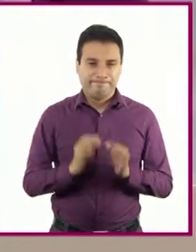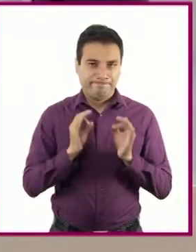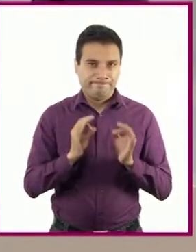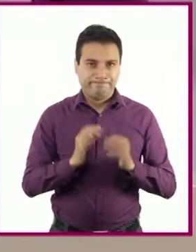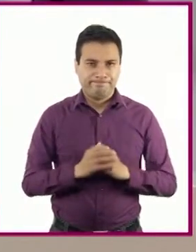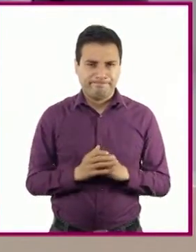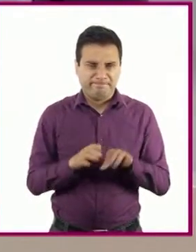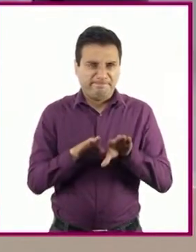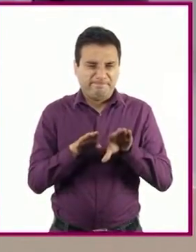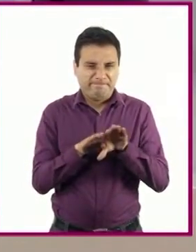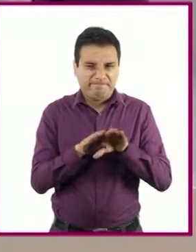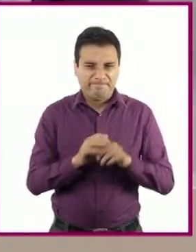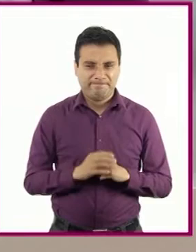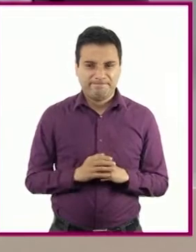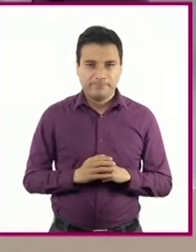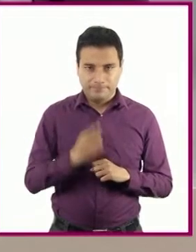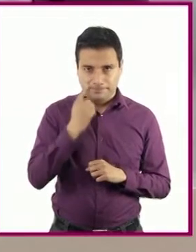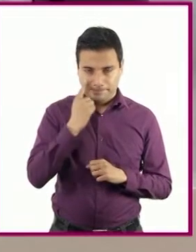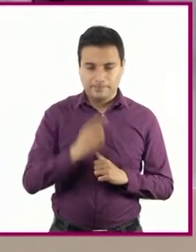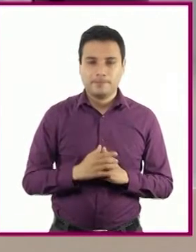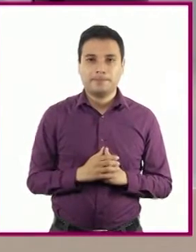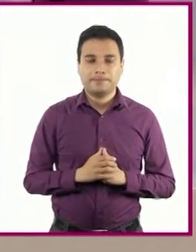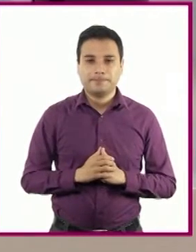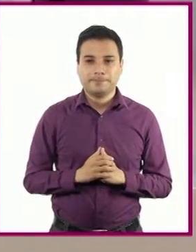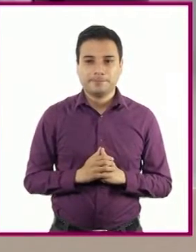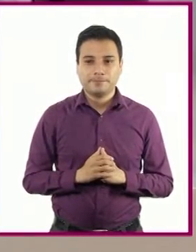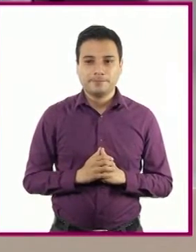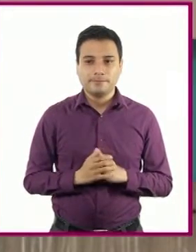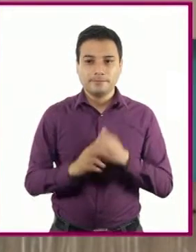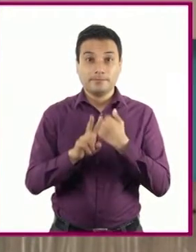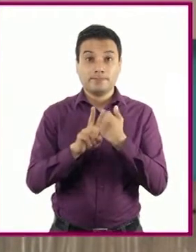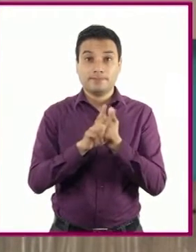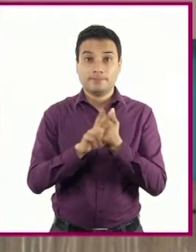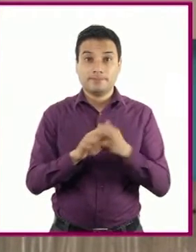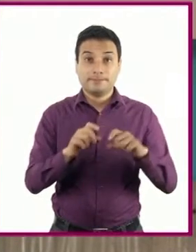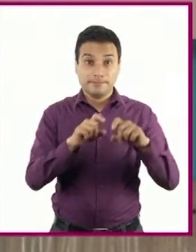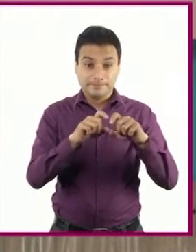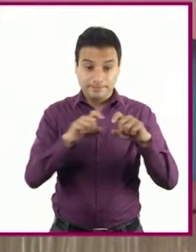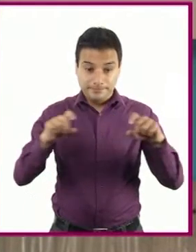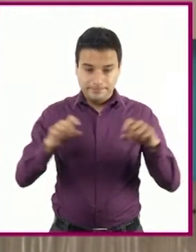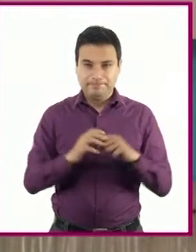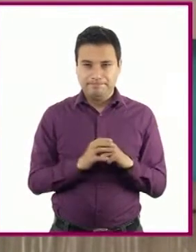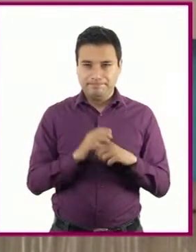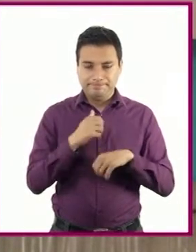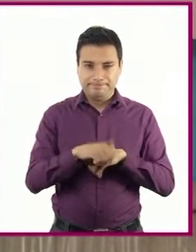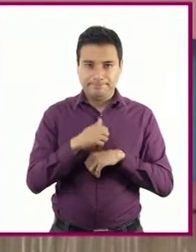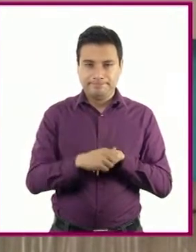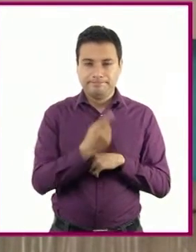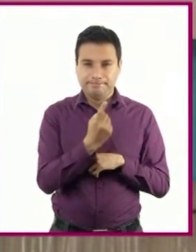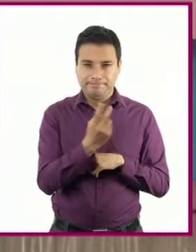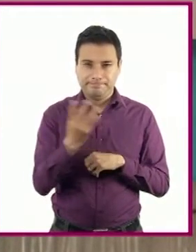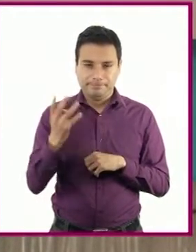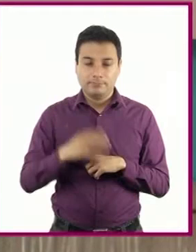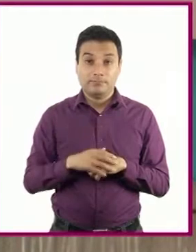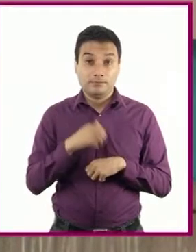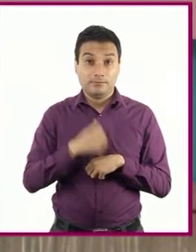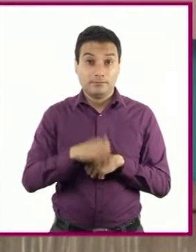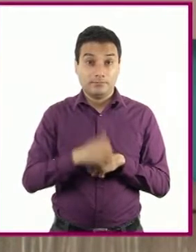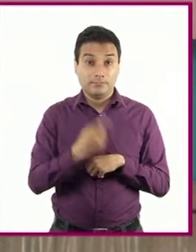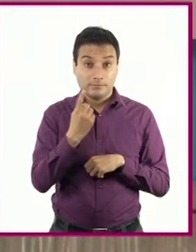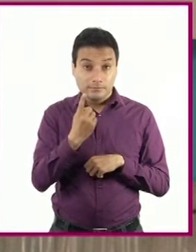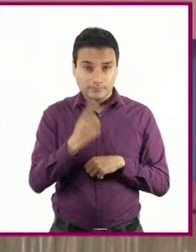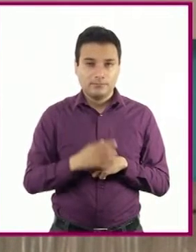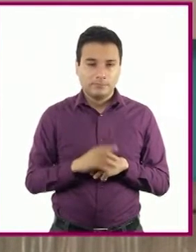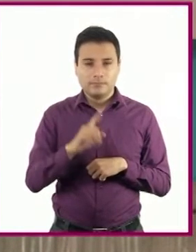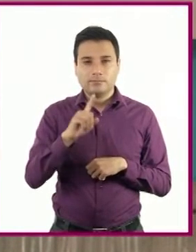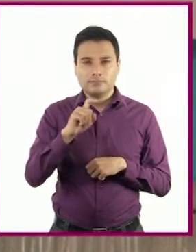lo haremos? Para empezar, etiquetaremos los vasos del 1 al 4. Al vaso 1, casi lleno con agua, se